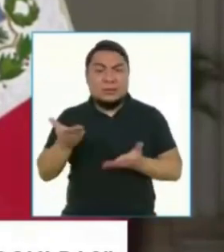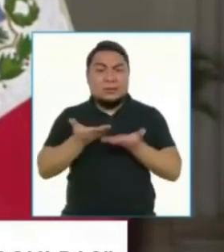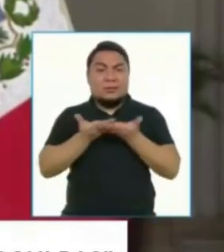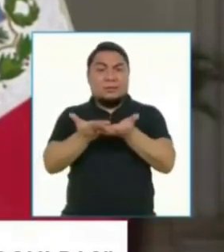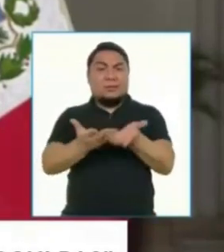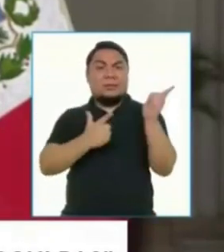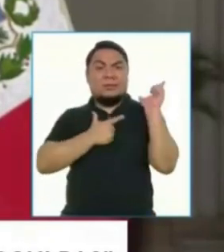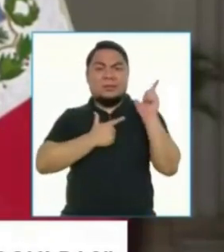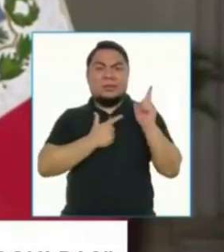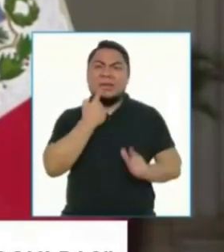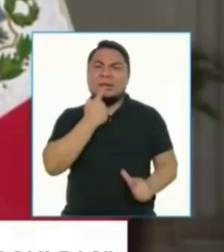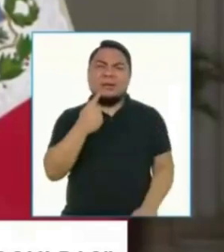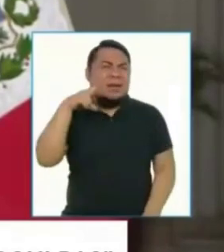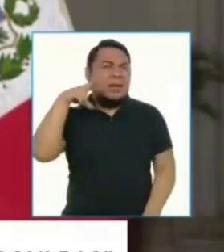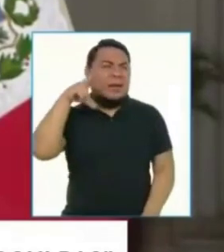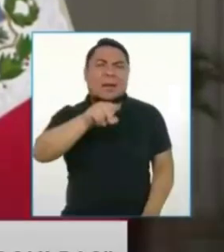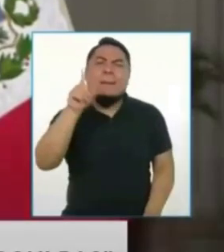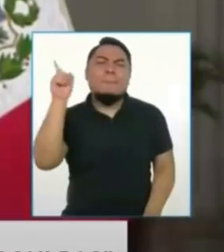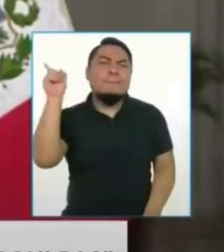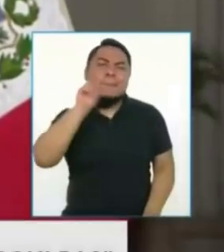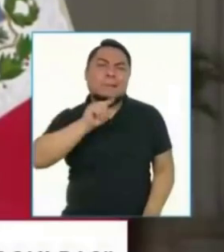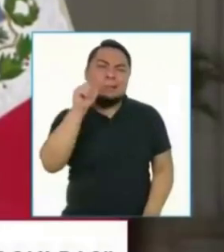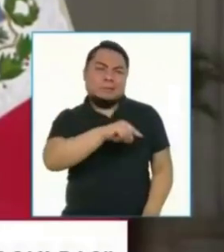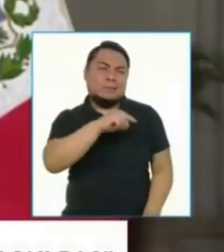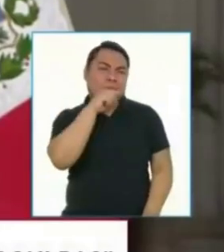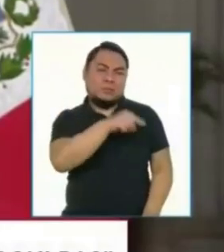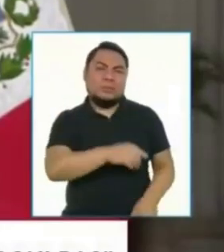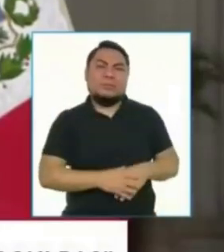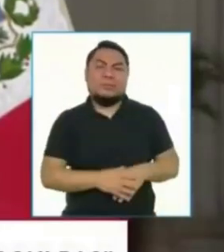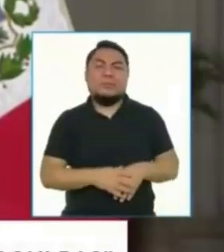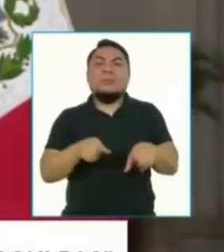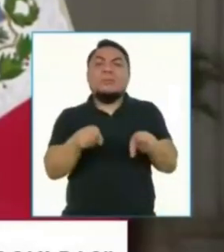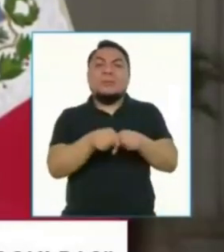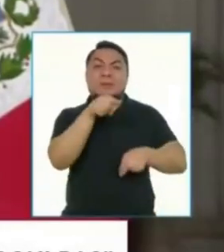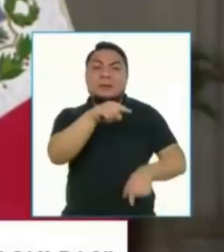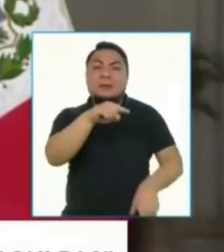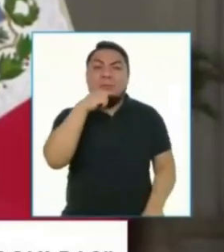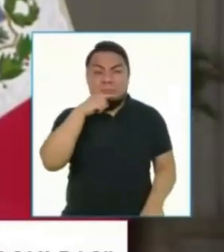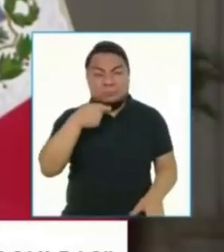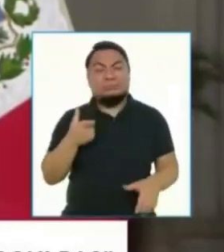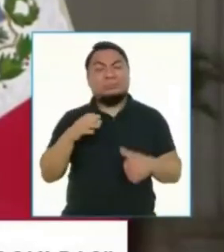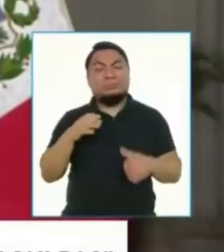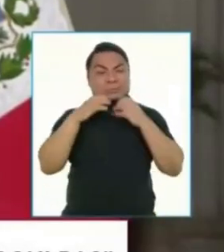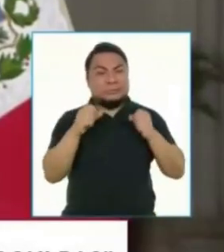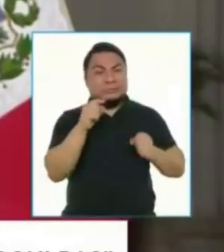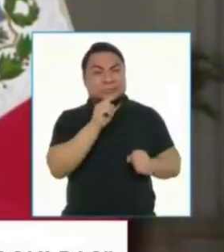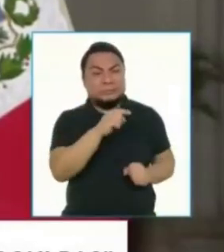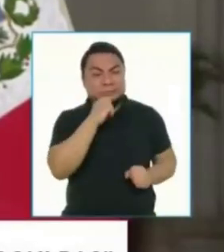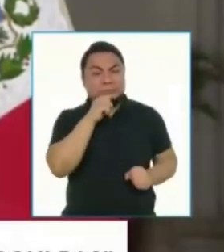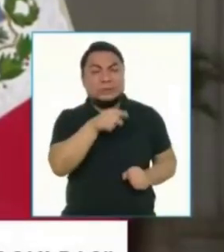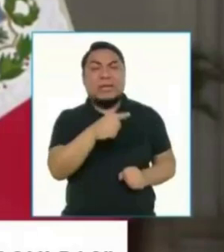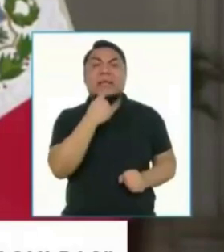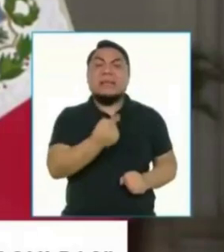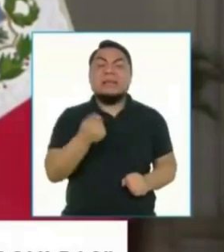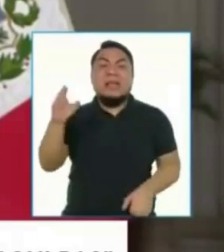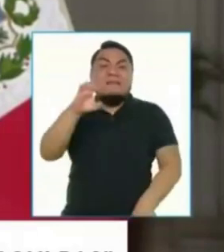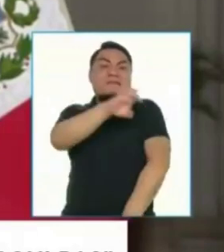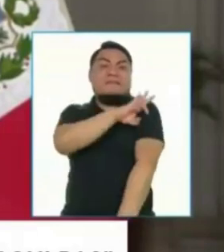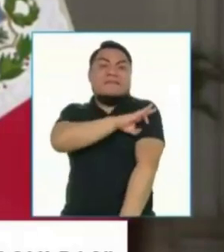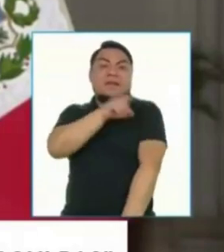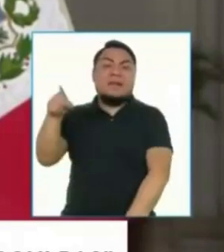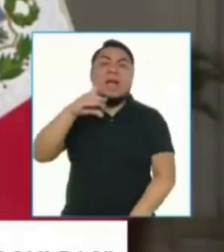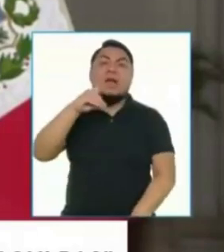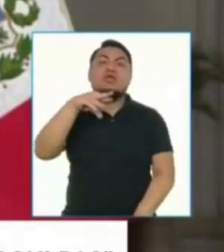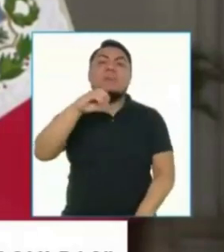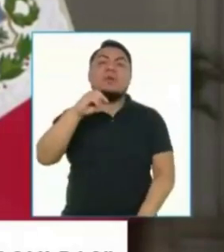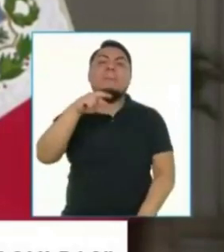técnica, ¿no? Que es más importante, porque es un congreso donde queremos ver a los padres de la patria, no hacer el ridículo, ¿no? Sino ver que realmente están haciendo las cosas como